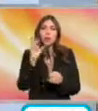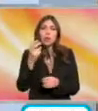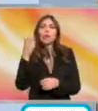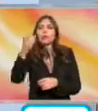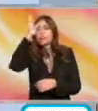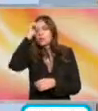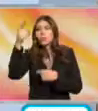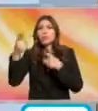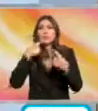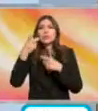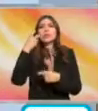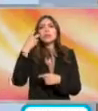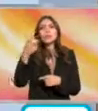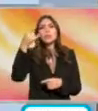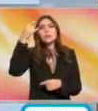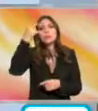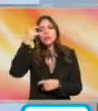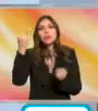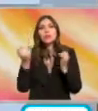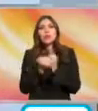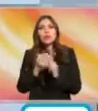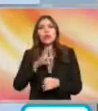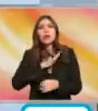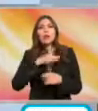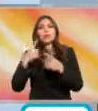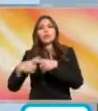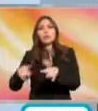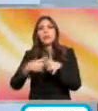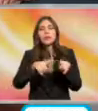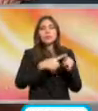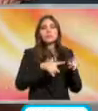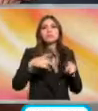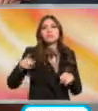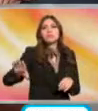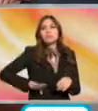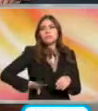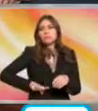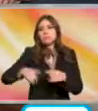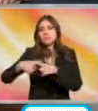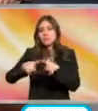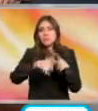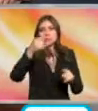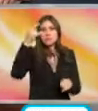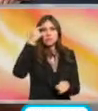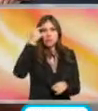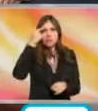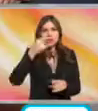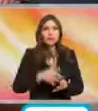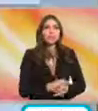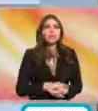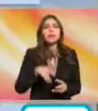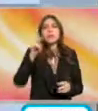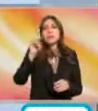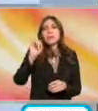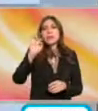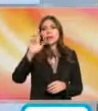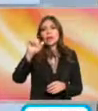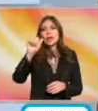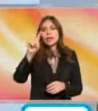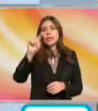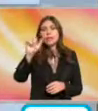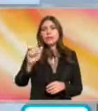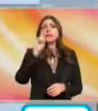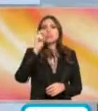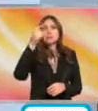lo que vamos a hablar, porque entre los piratas también había tipos de piratas. Clasificaciones. Digamos, clasificaciones. Sí, a El ver. pirata como tal era así un hombre,